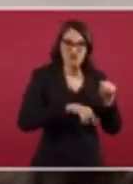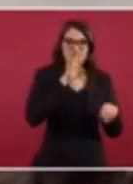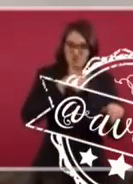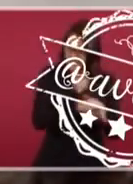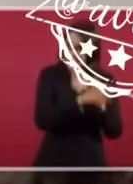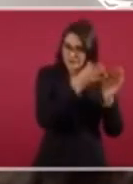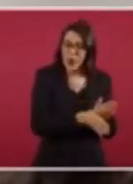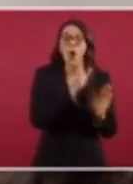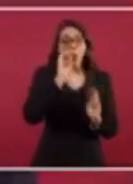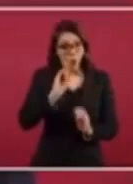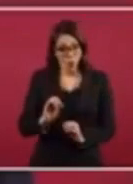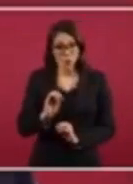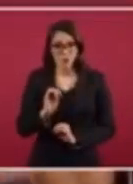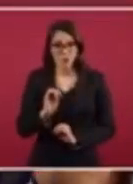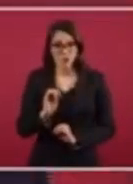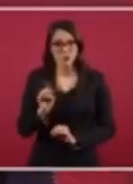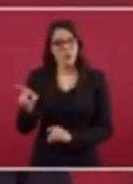o